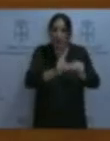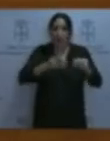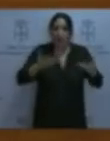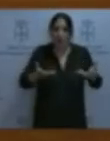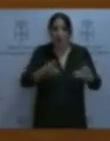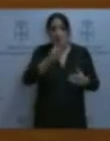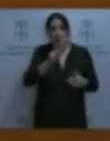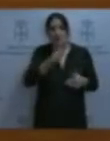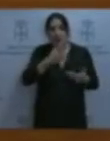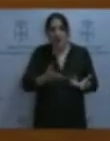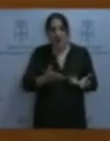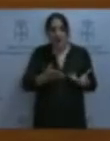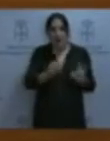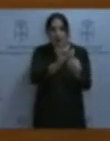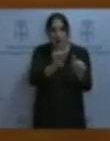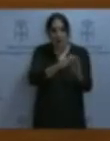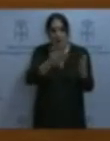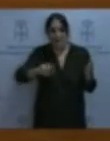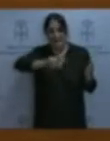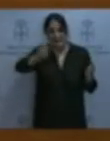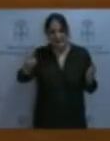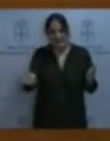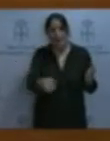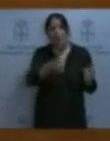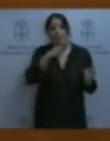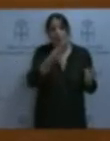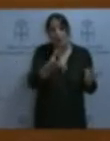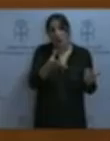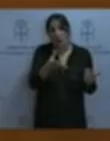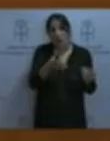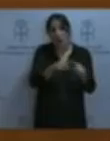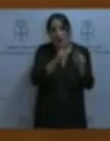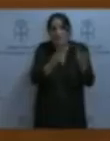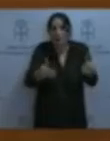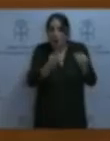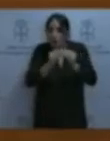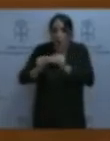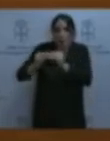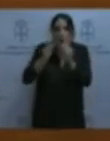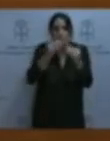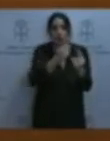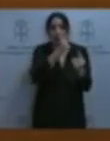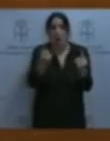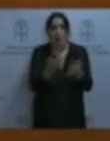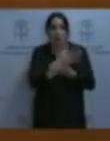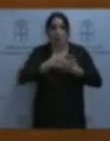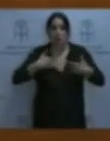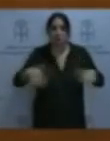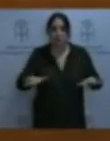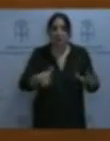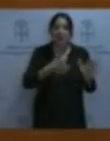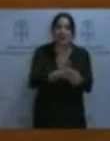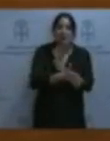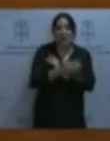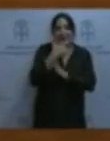día de hoy la disparidad de formatos derivada precisamente de la inexistencia de ese marco común ha hecho que sea